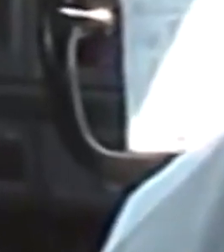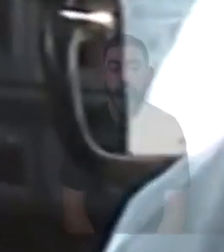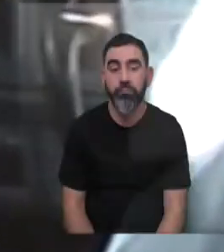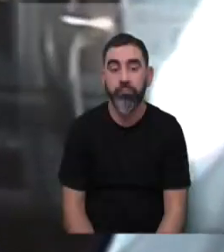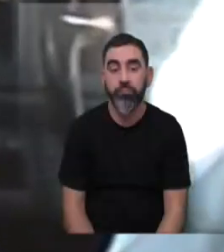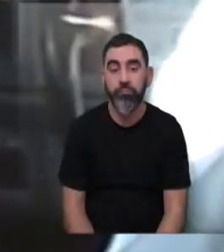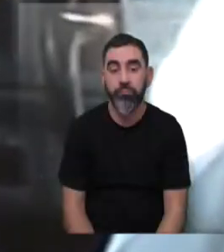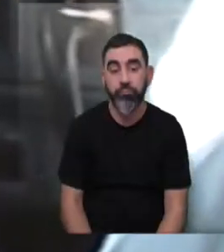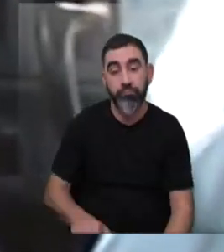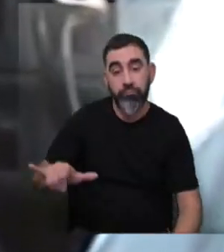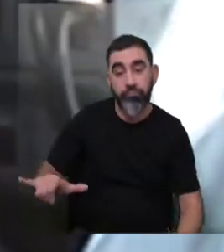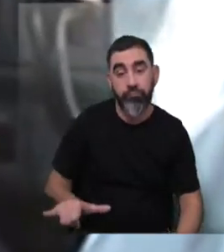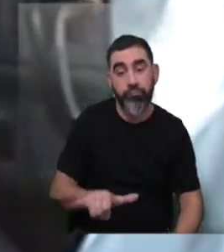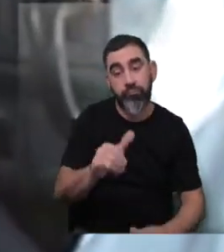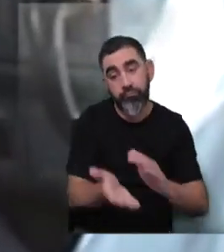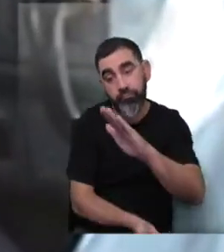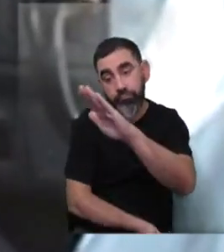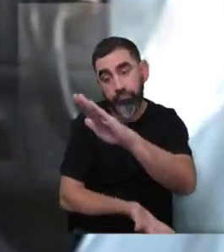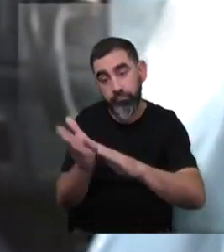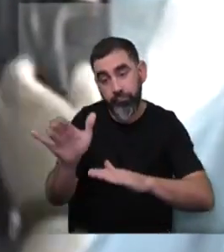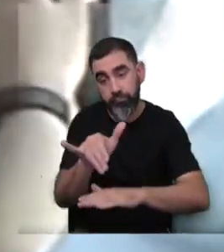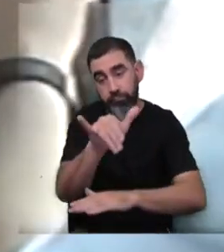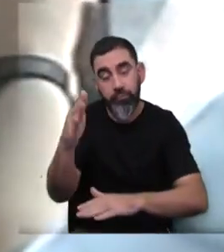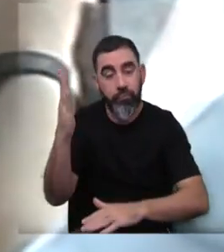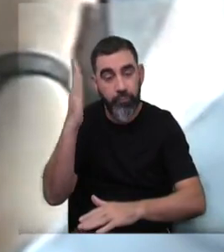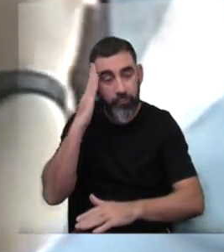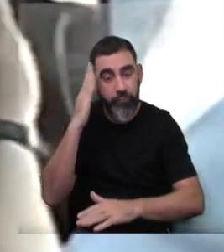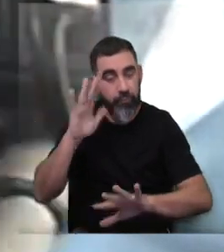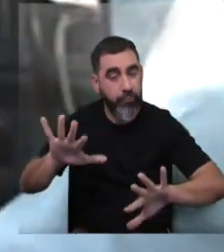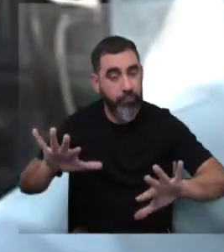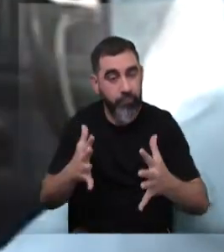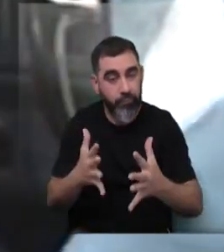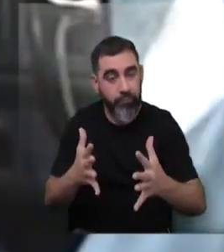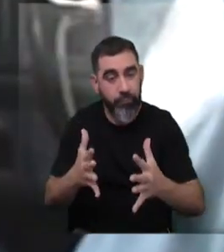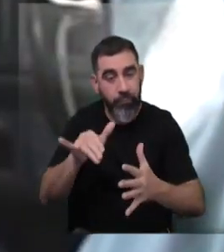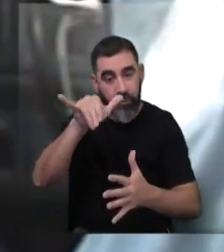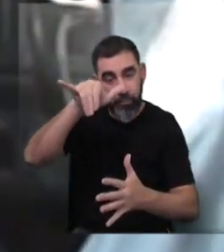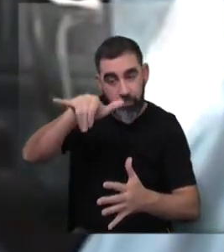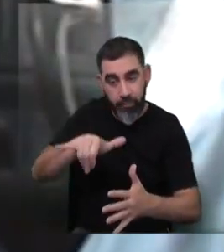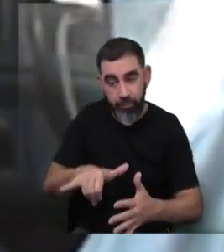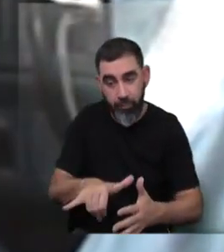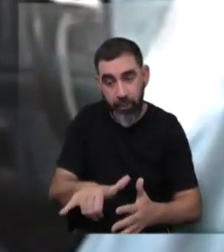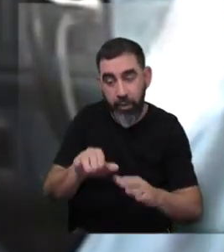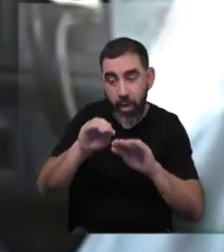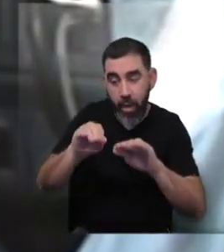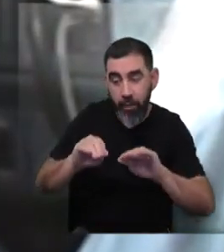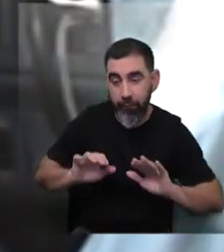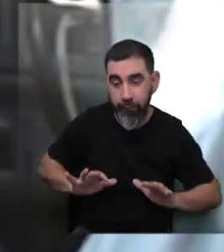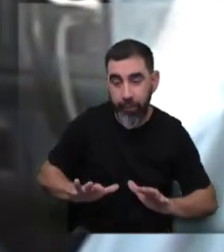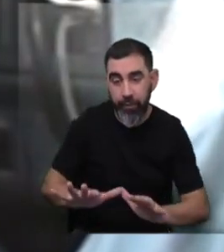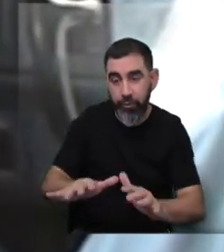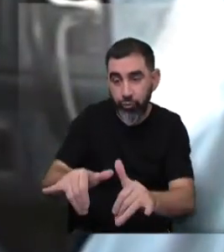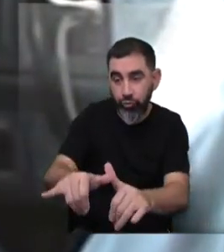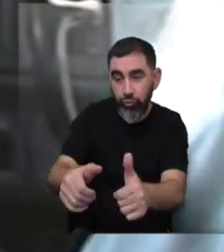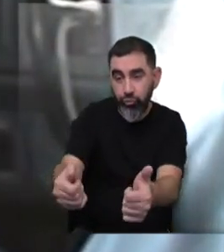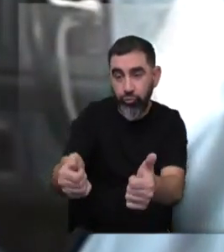despegue ese, nos vamos ya nosotros al aire. Sabemos qué es lo que va a pasar. Vamos a entrar en pista, vais a oír el aviso de preparados para el despegue